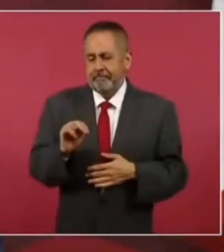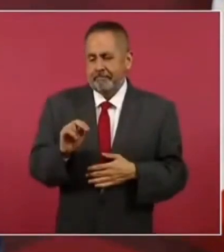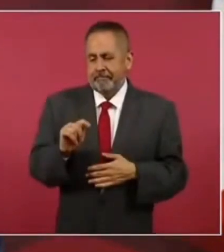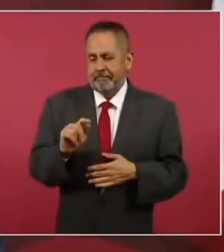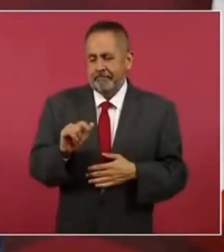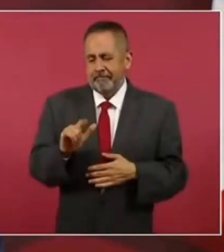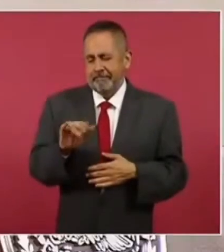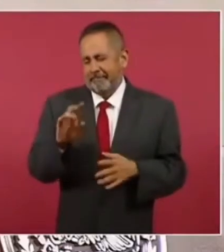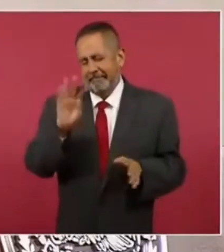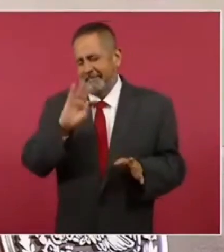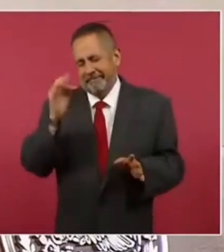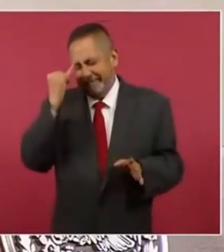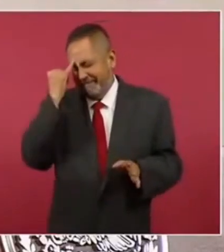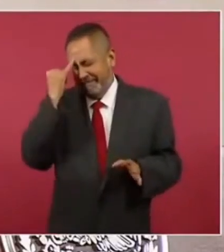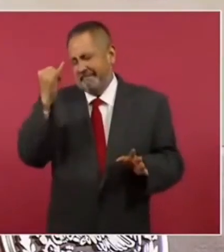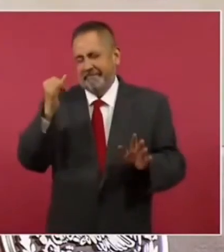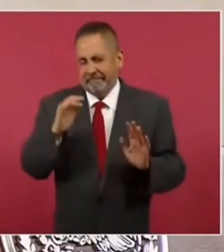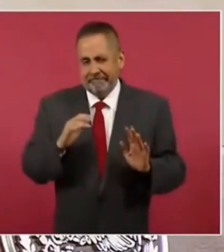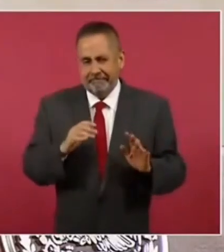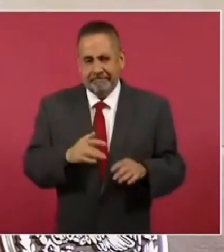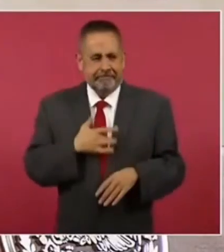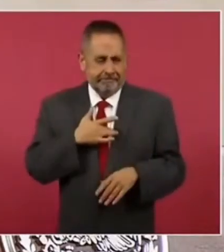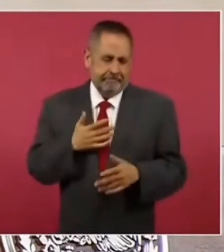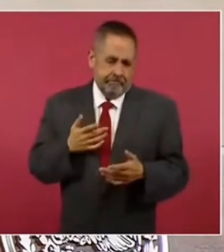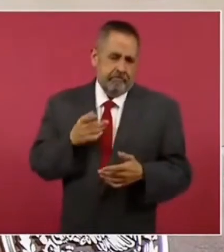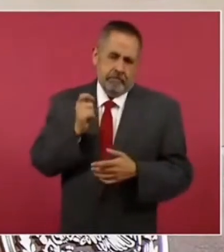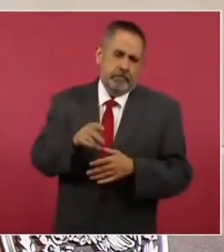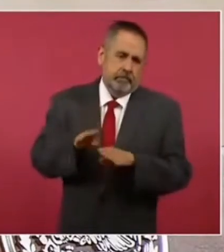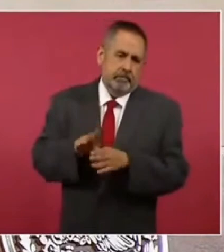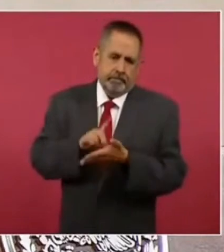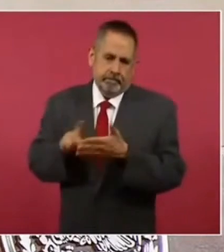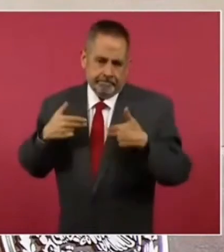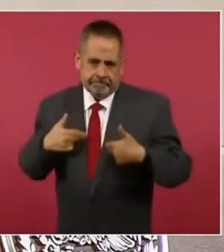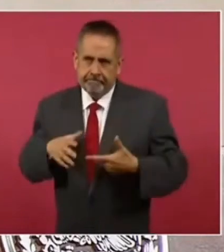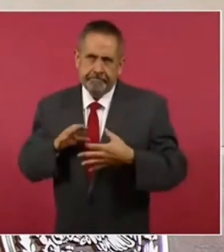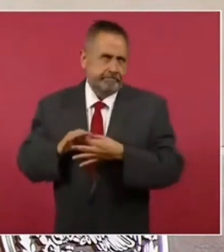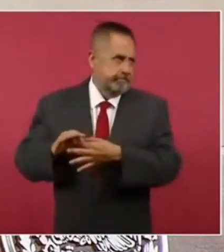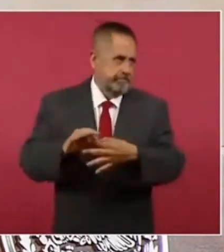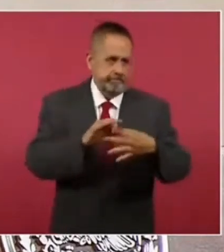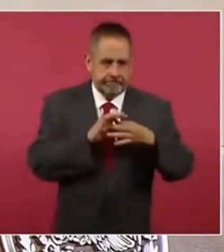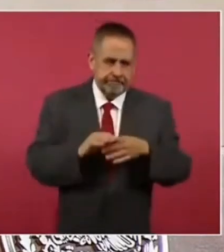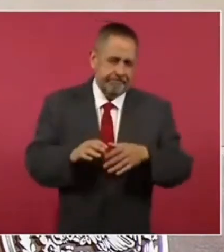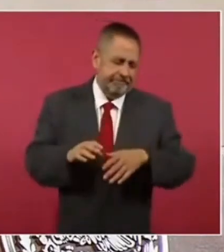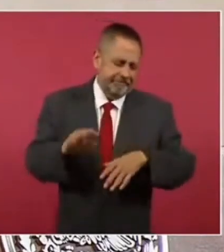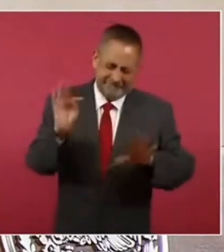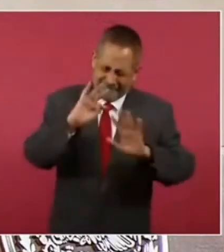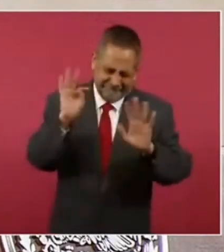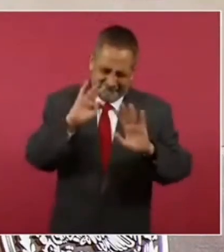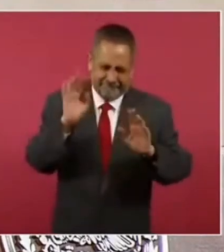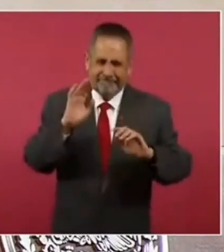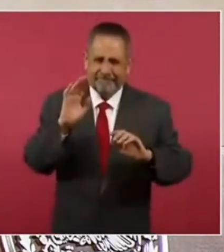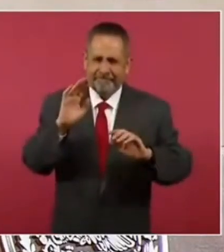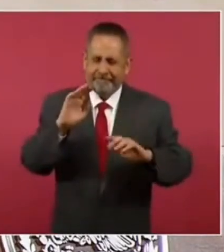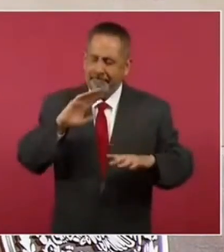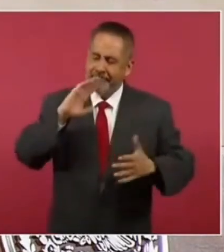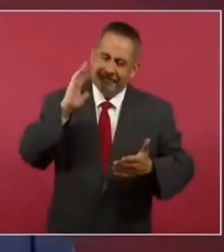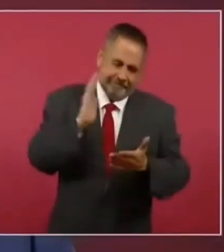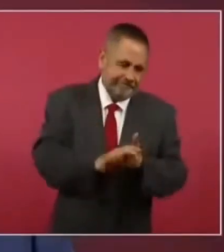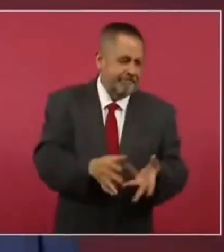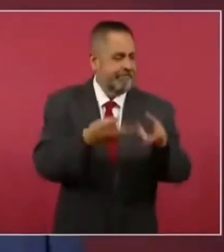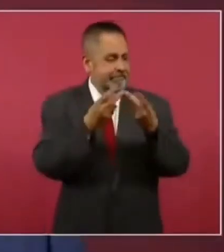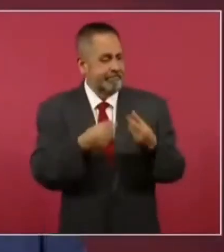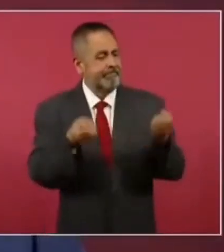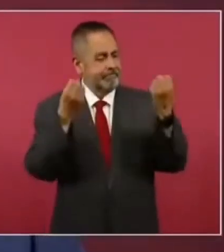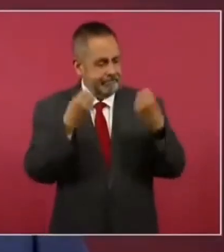de humanismo de Derechos Humanos que ya no se trafique con esta